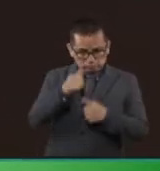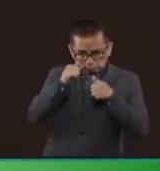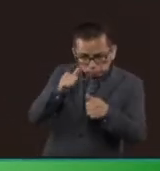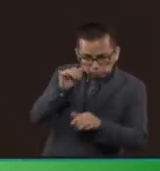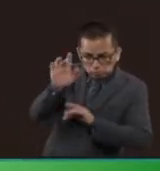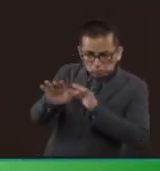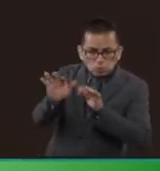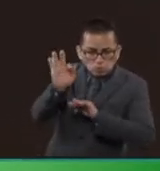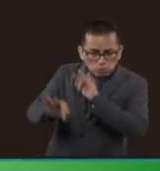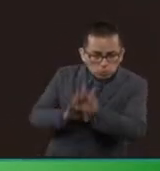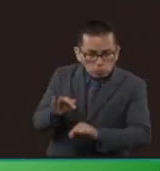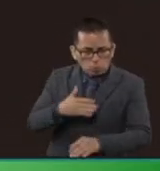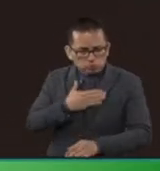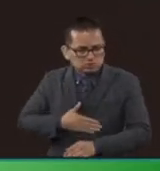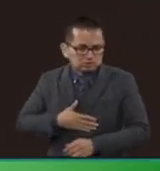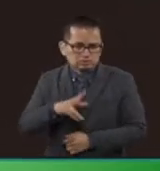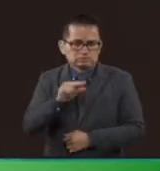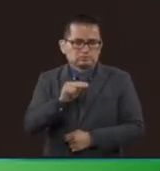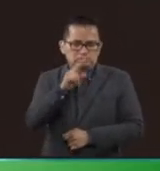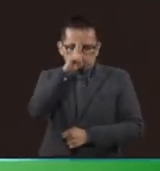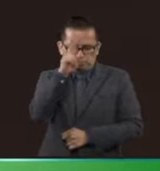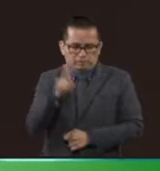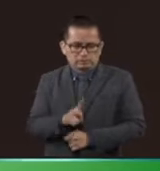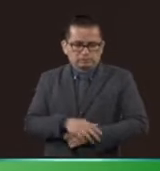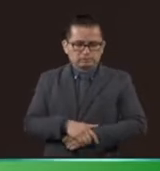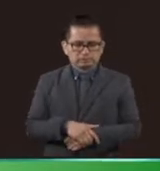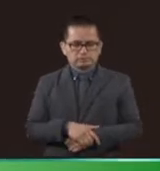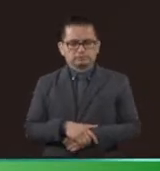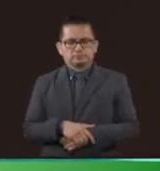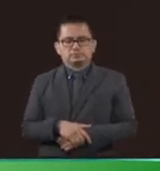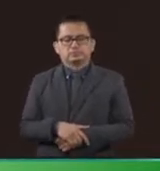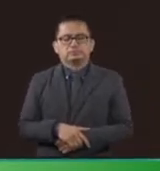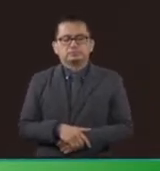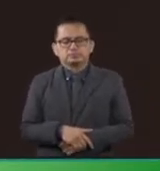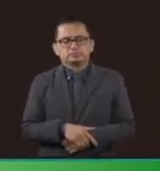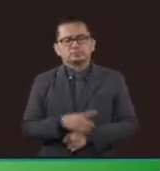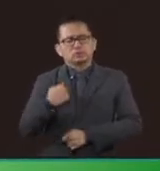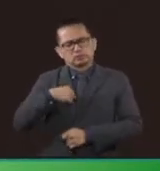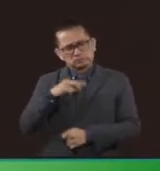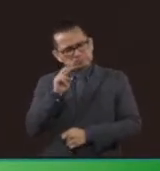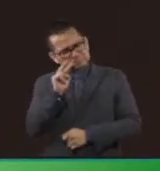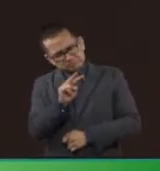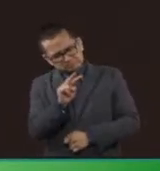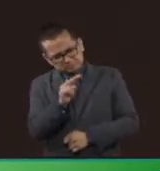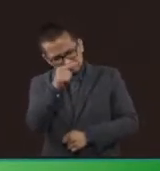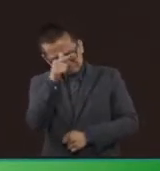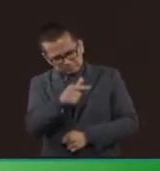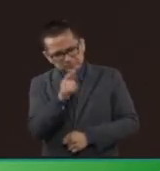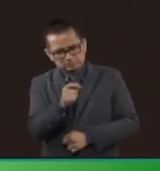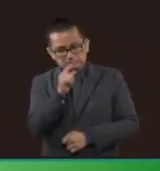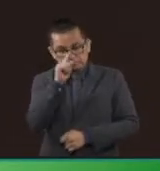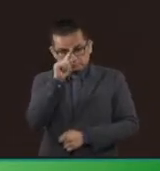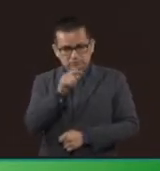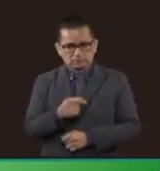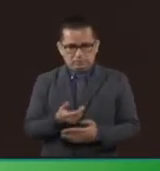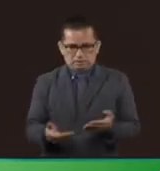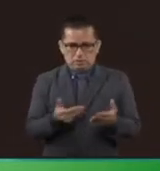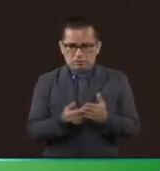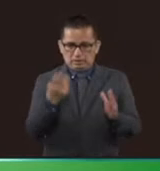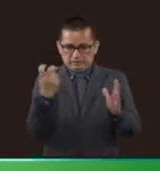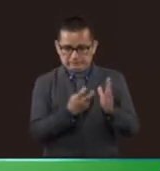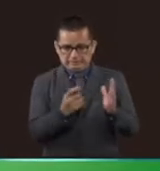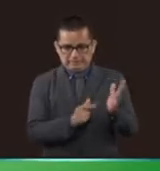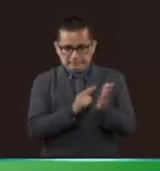carne y hueso en síntesis pues eh lo que vemos es que se está pavimentando el camino con esta nueva